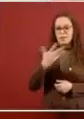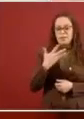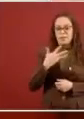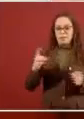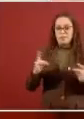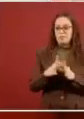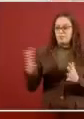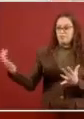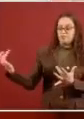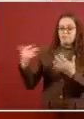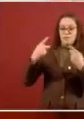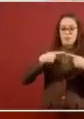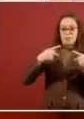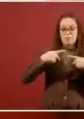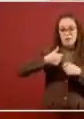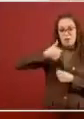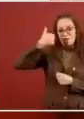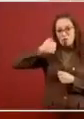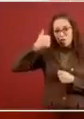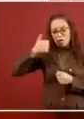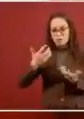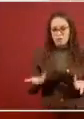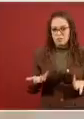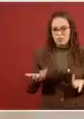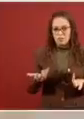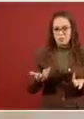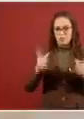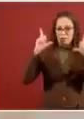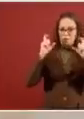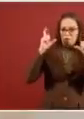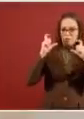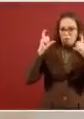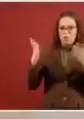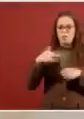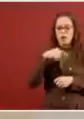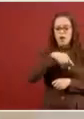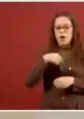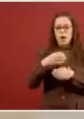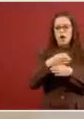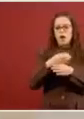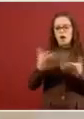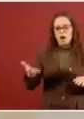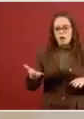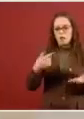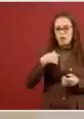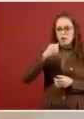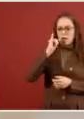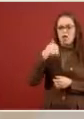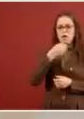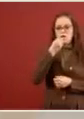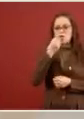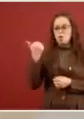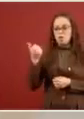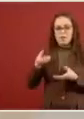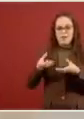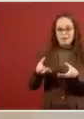fotógrafos que estaban retratándonos mientras nos tomábamos el café y nos tomábamos una torta ahí en la